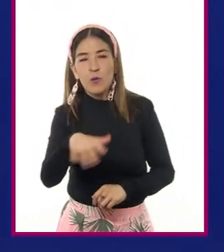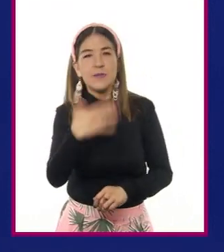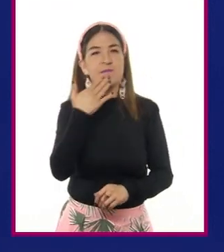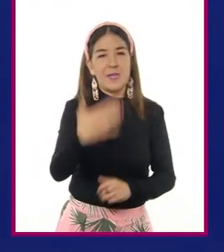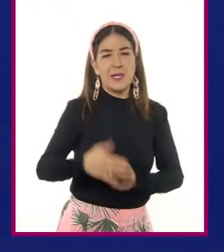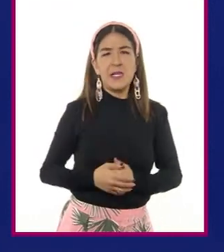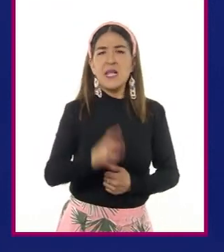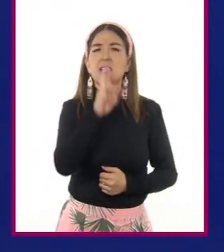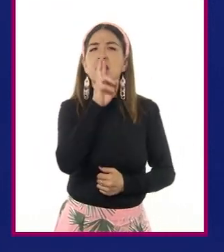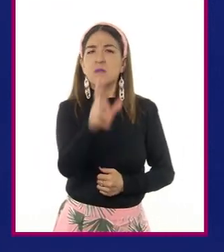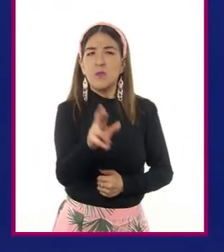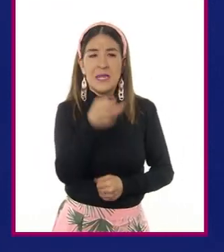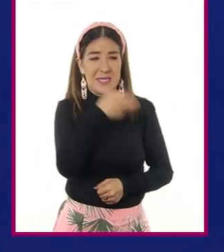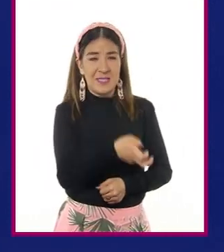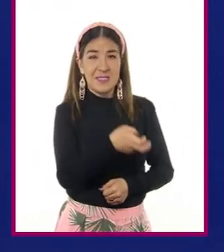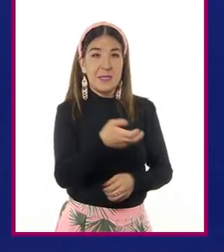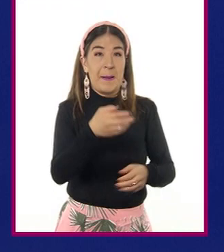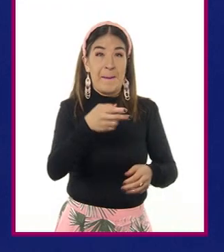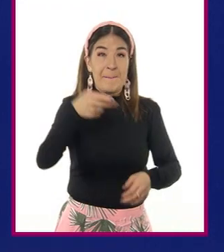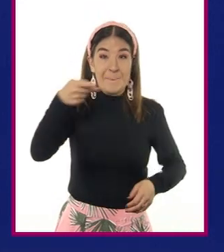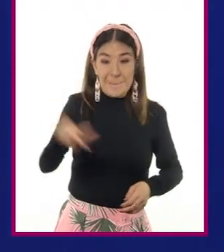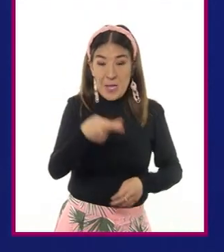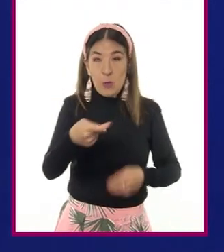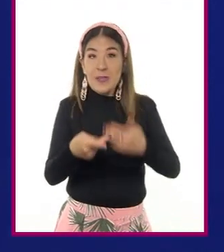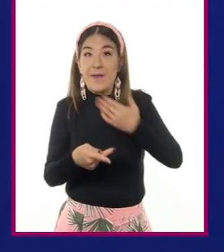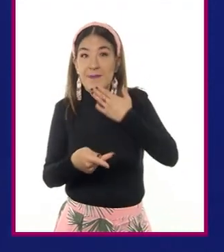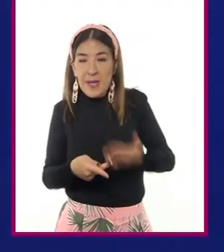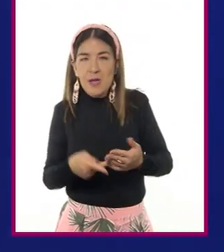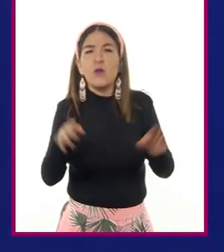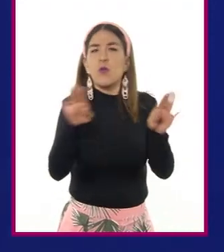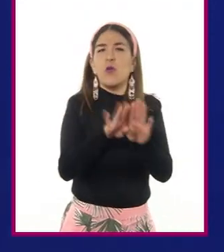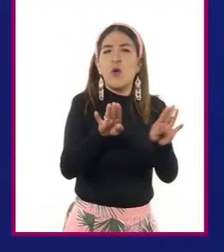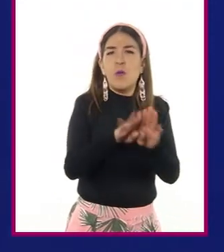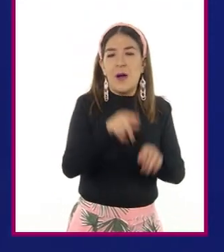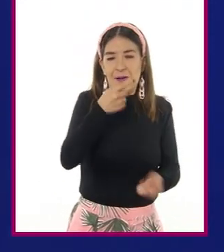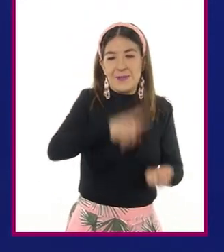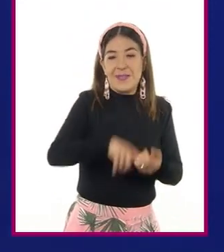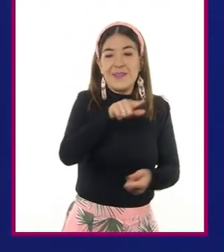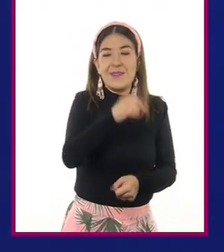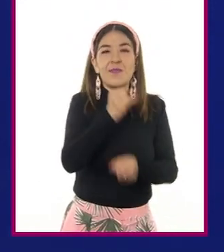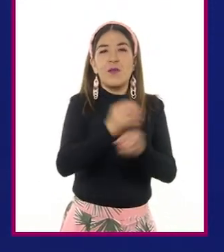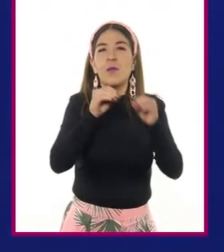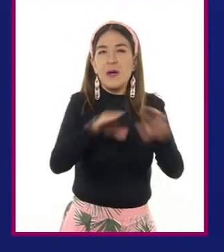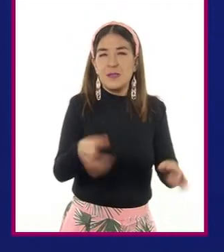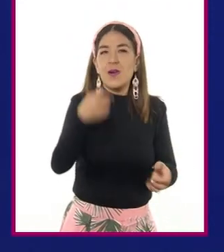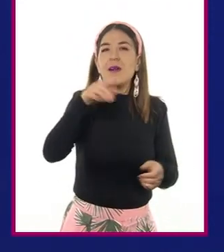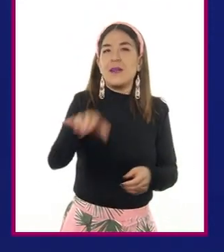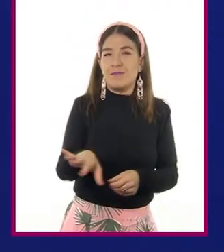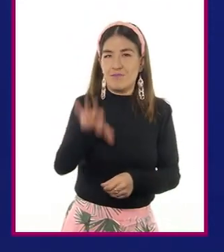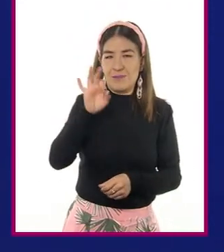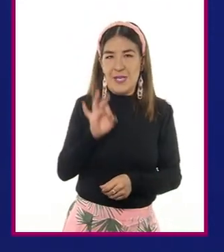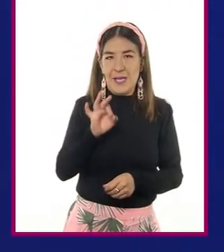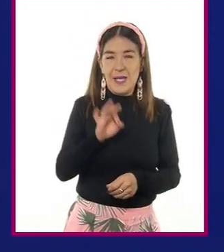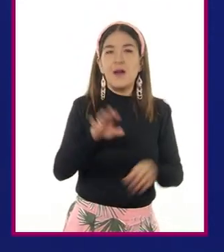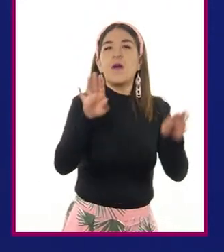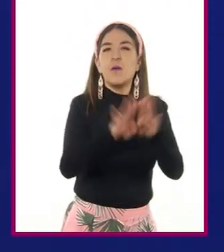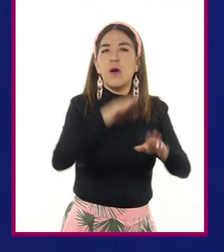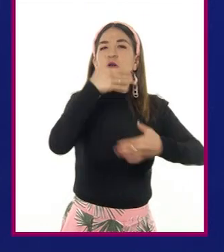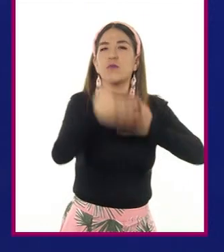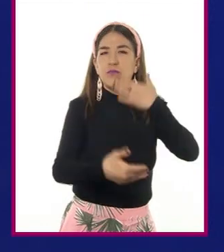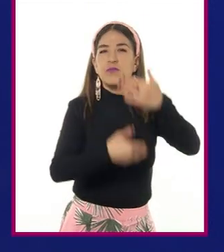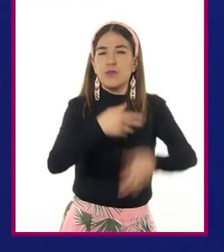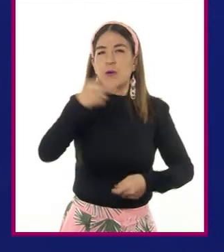La respuesta a una buena pregunta se verá reflejada en la información obtenida. La construcción